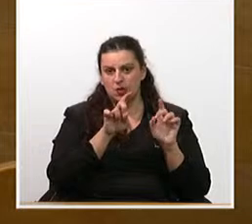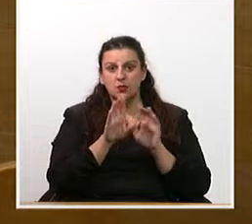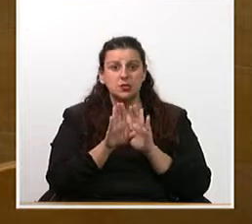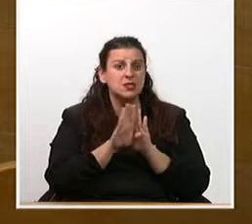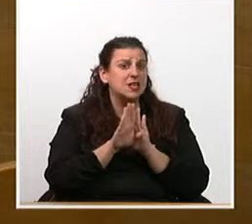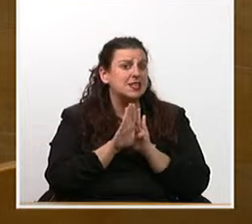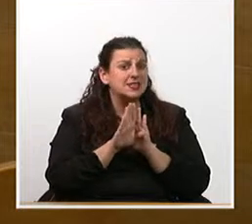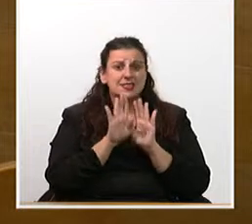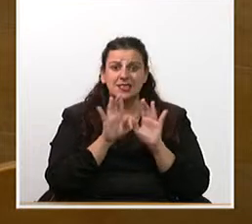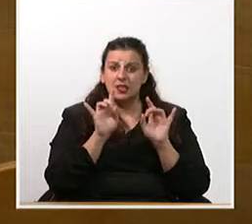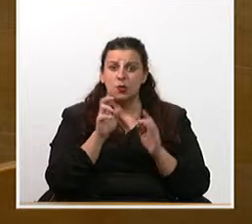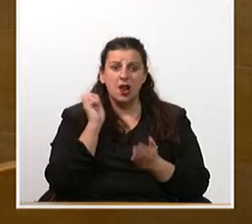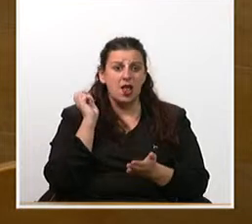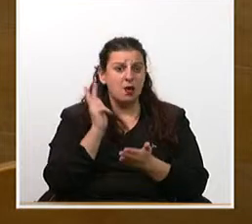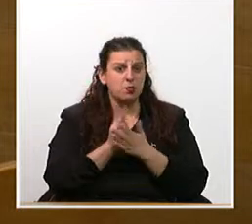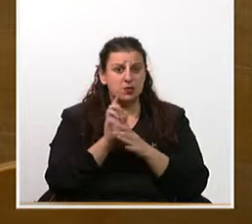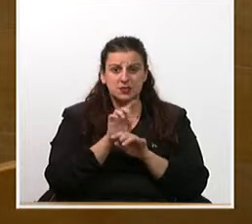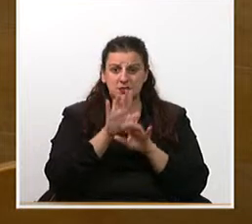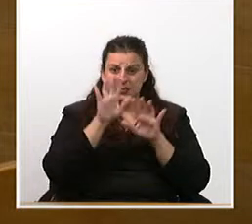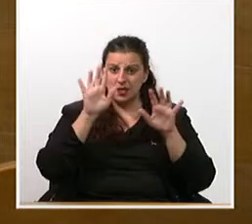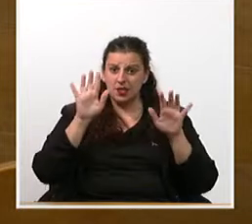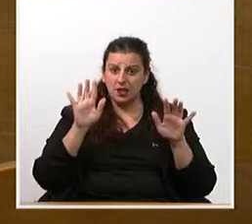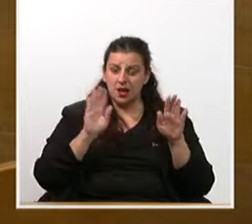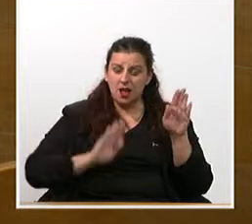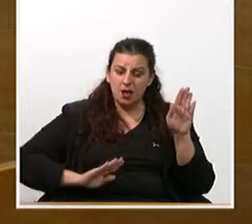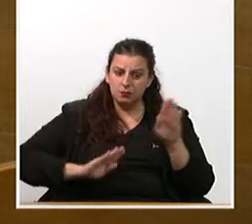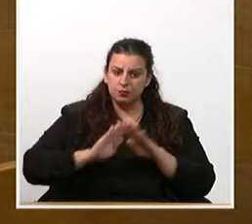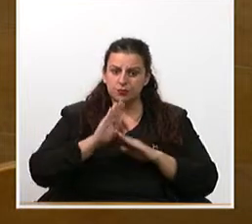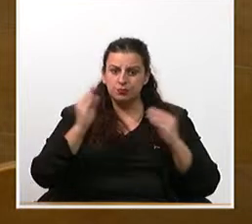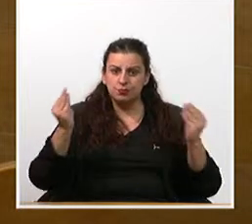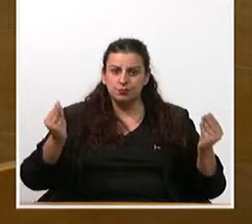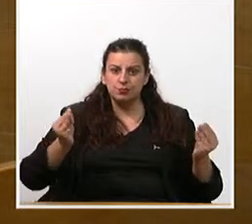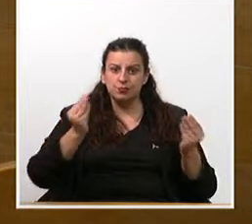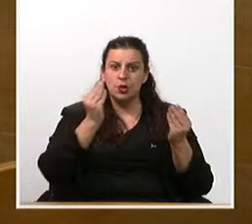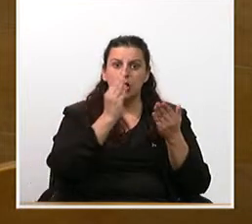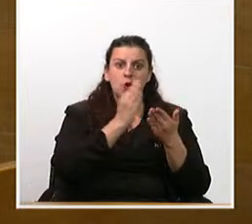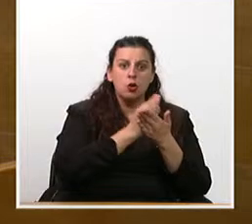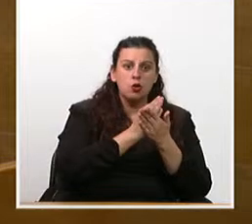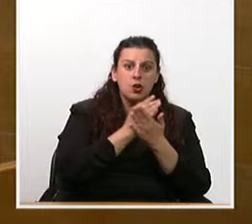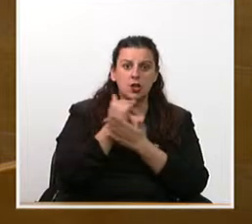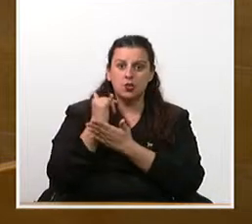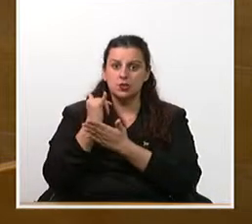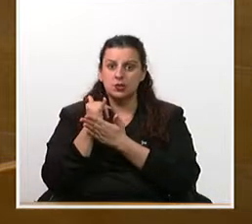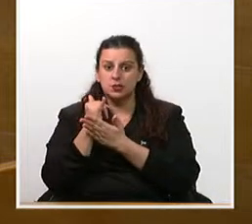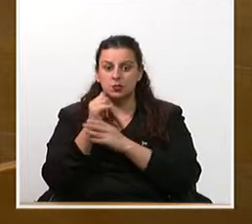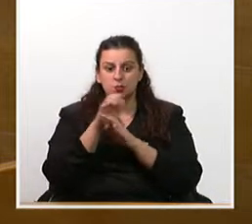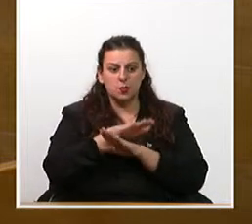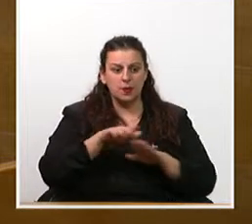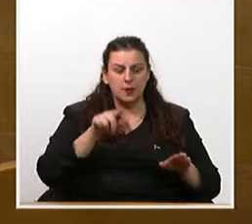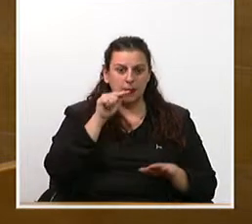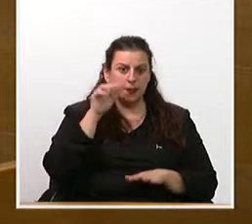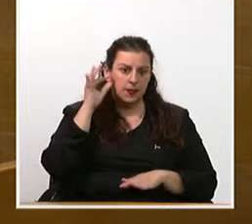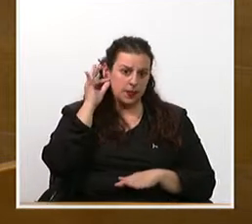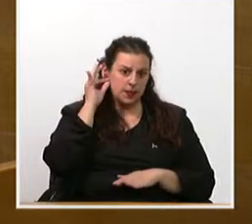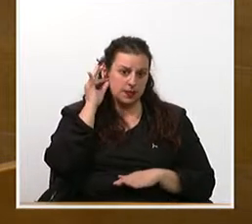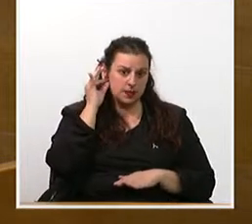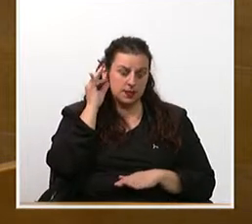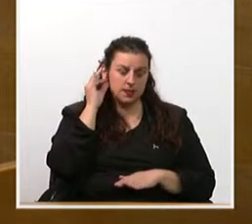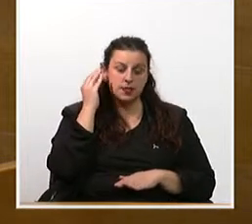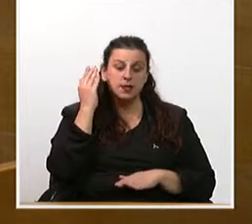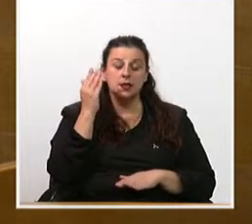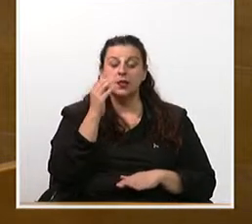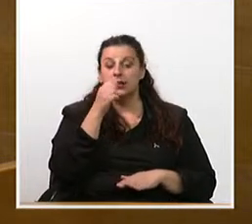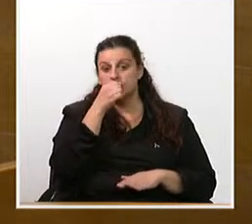seguira Clara invertir enor eltit y des